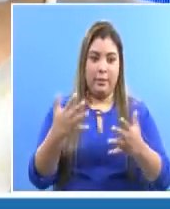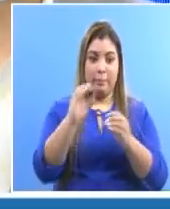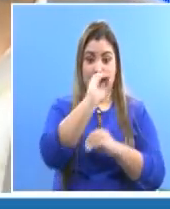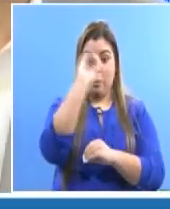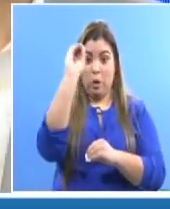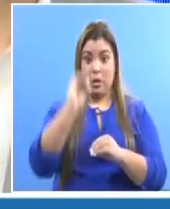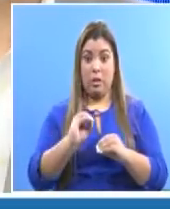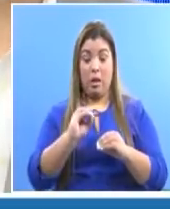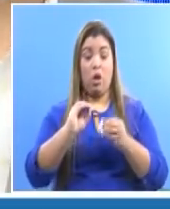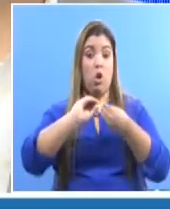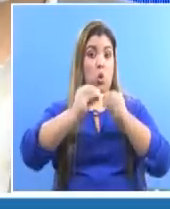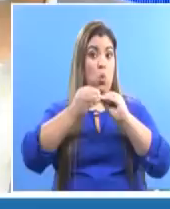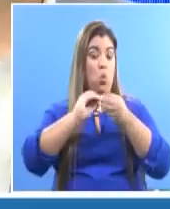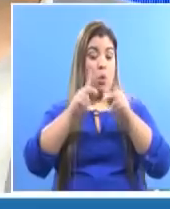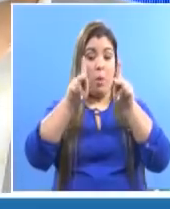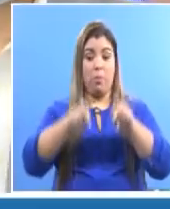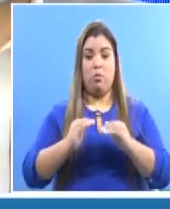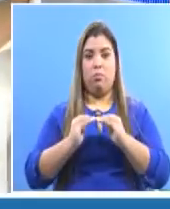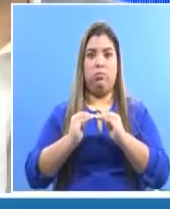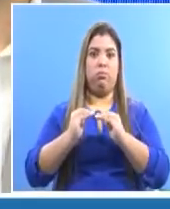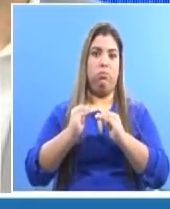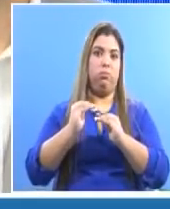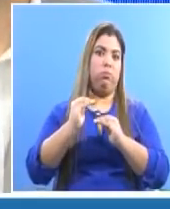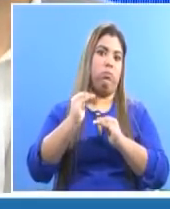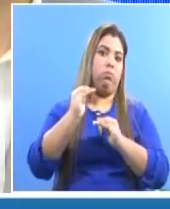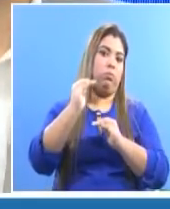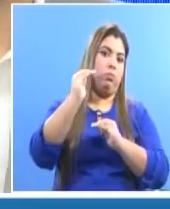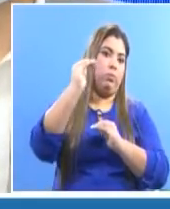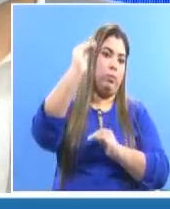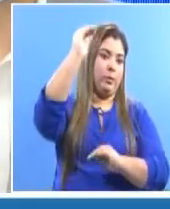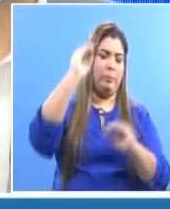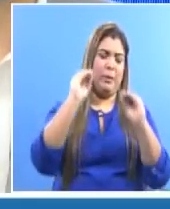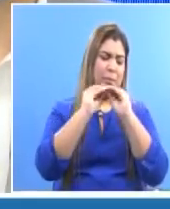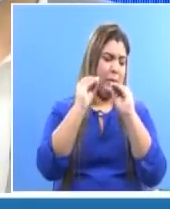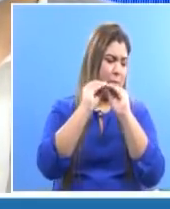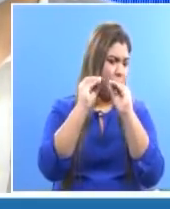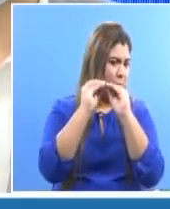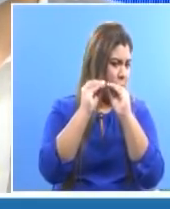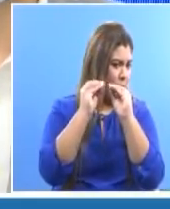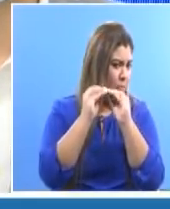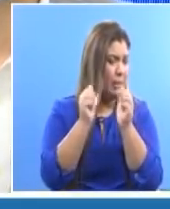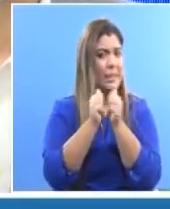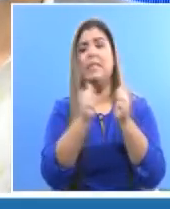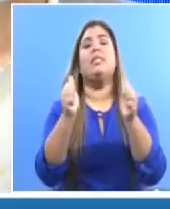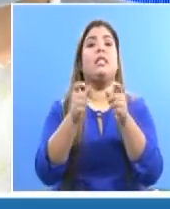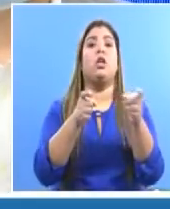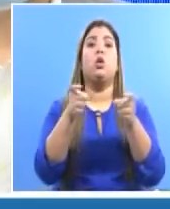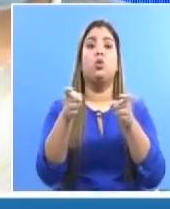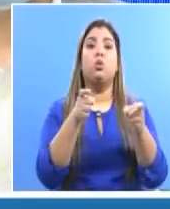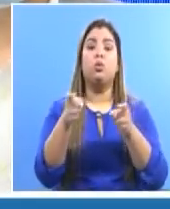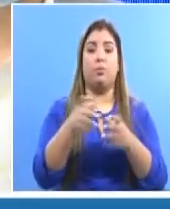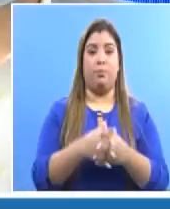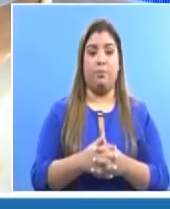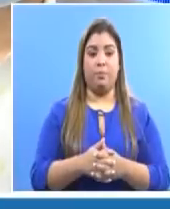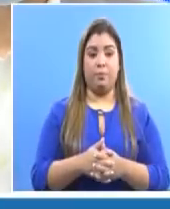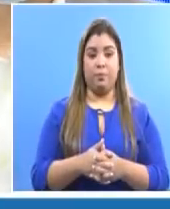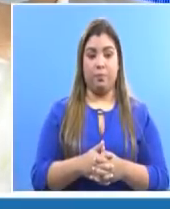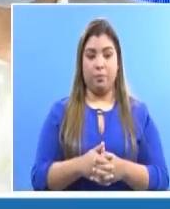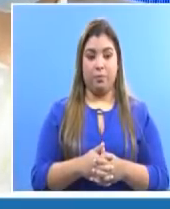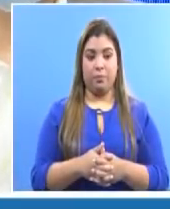de contagio y el número de casos se vaya creciendo de una forma que es descontrolada. En la